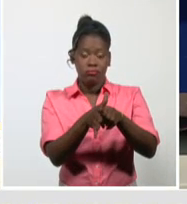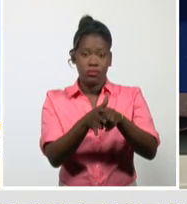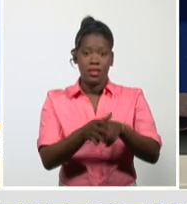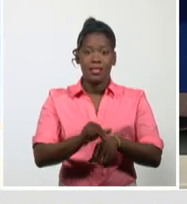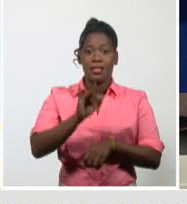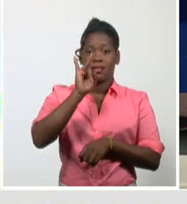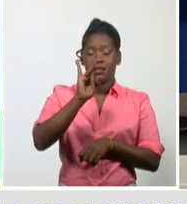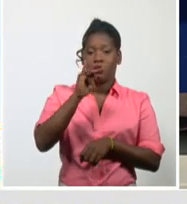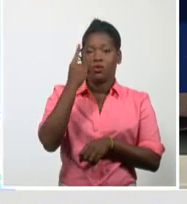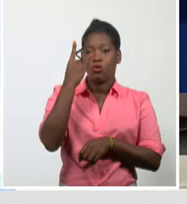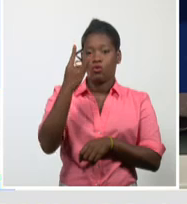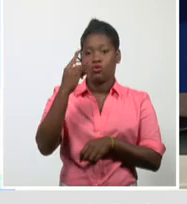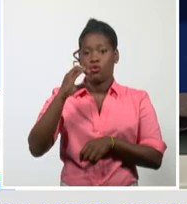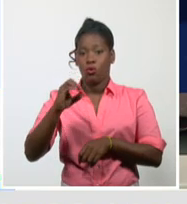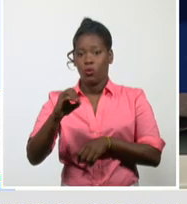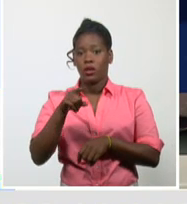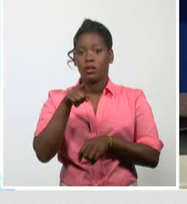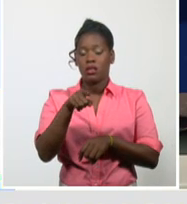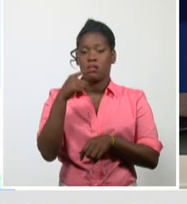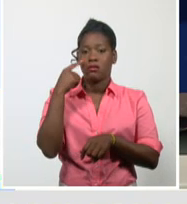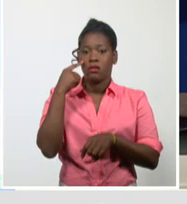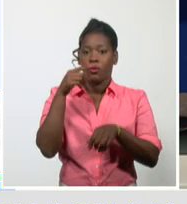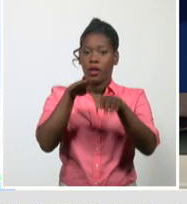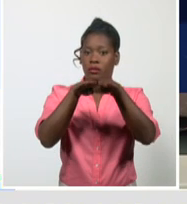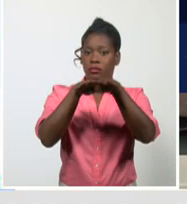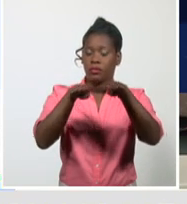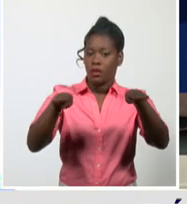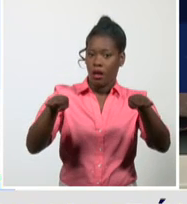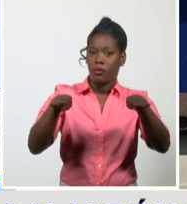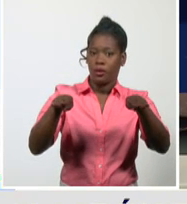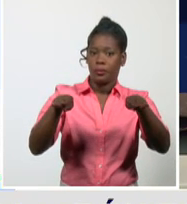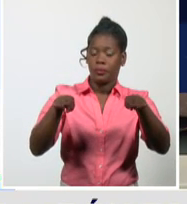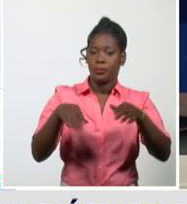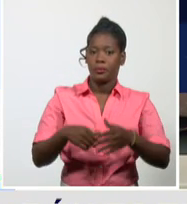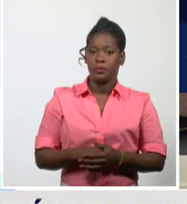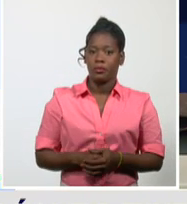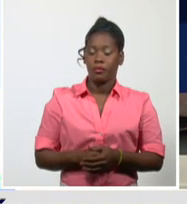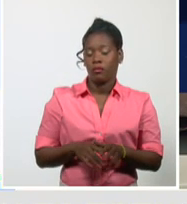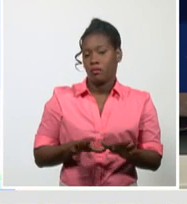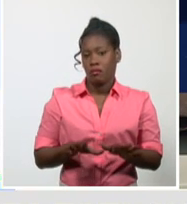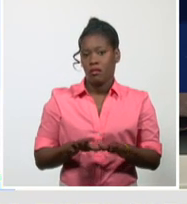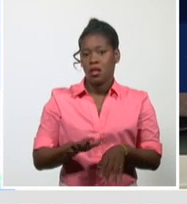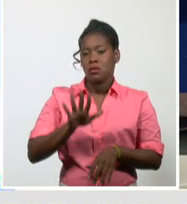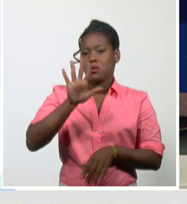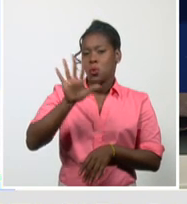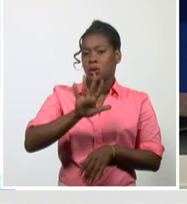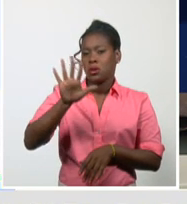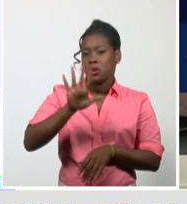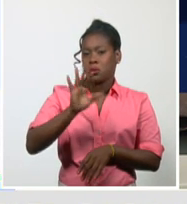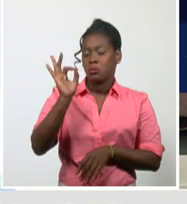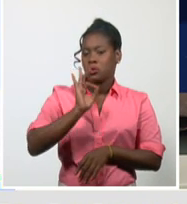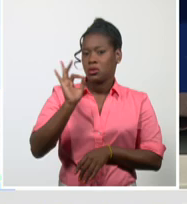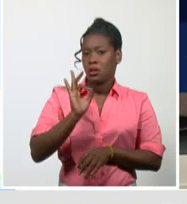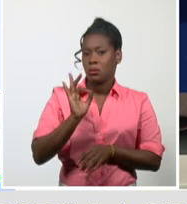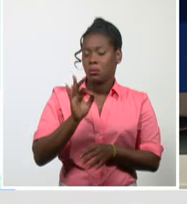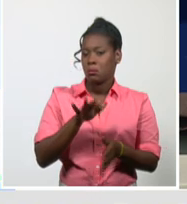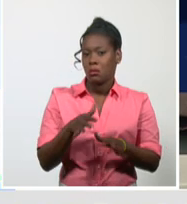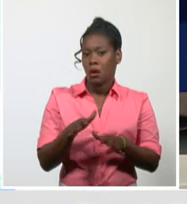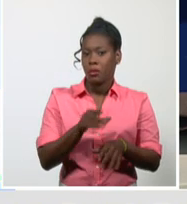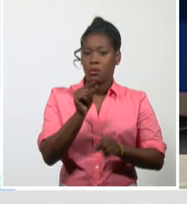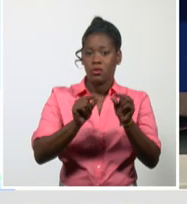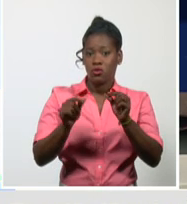790 presentan una evolución clínica estable. O sea, el 55% de los pacientes